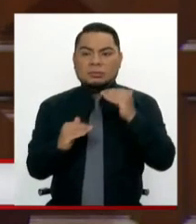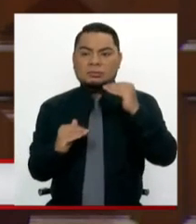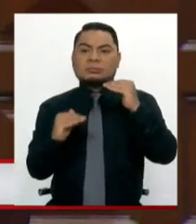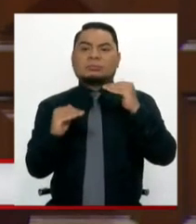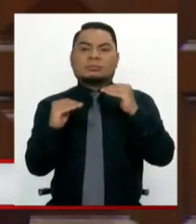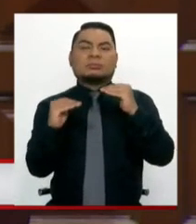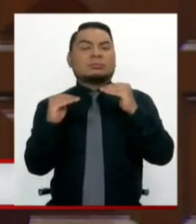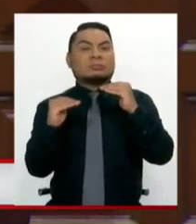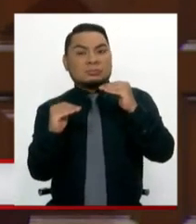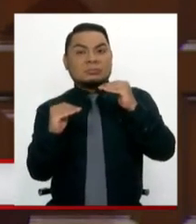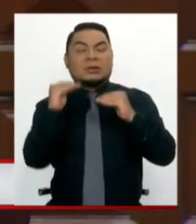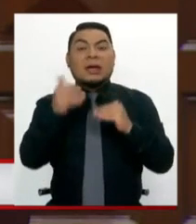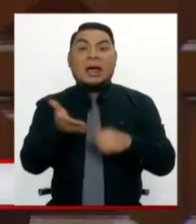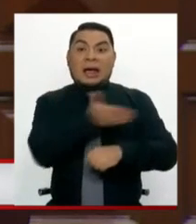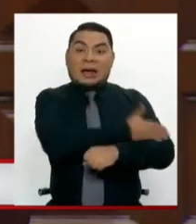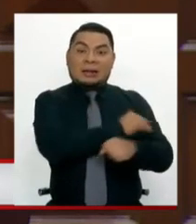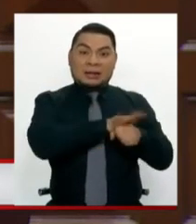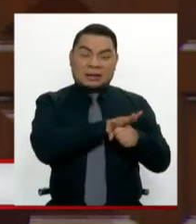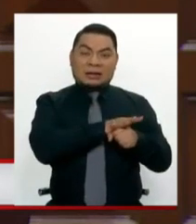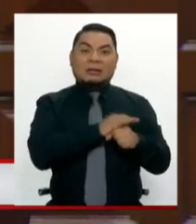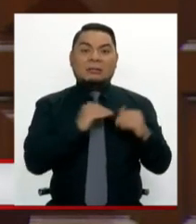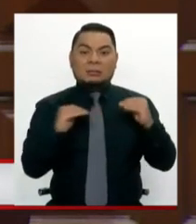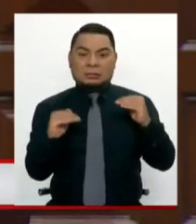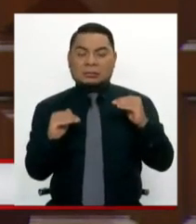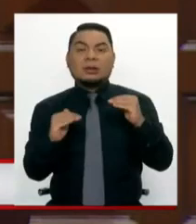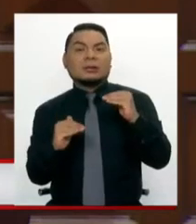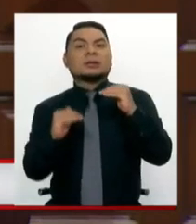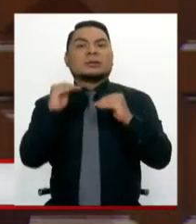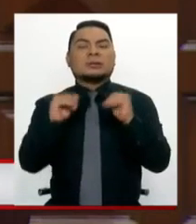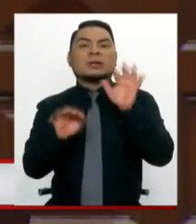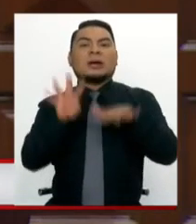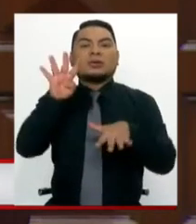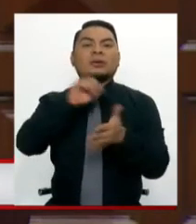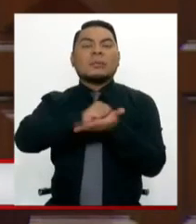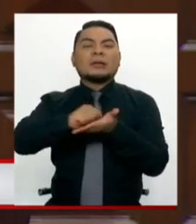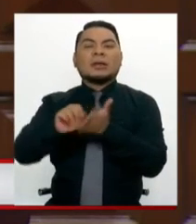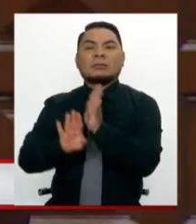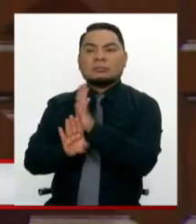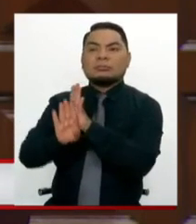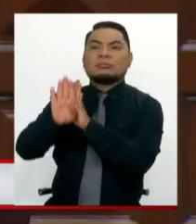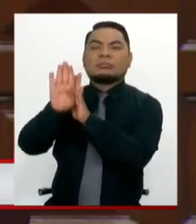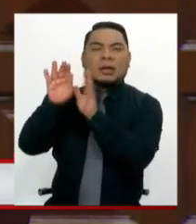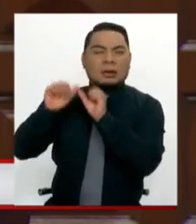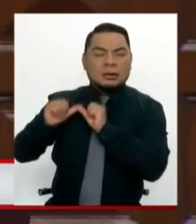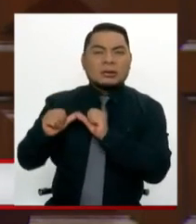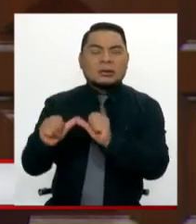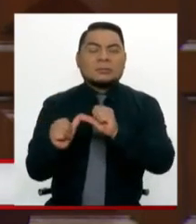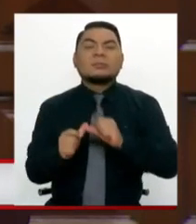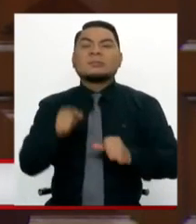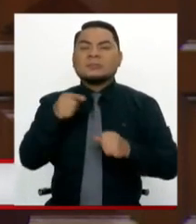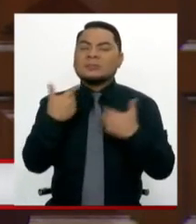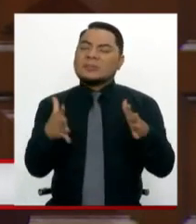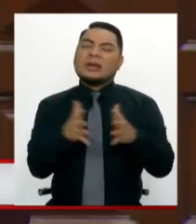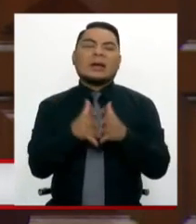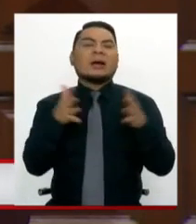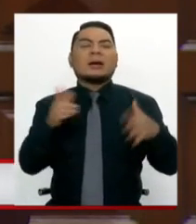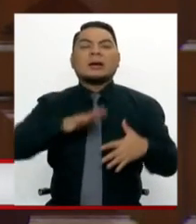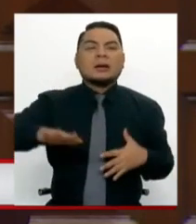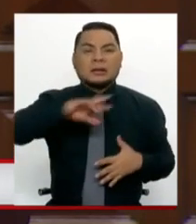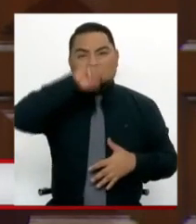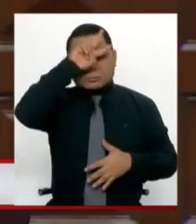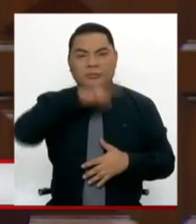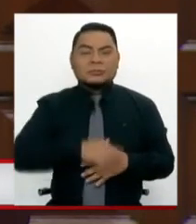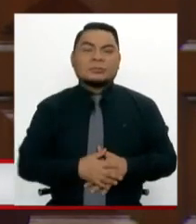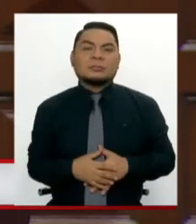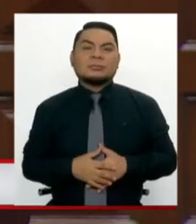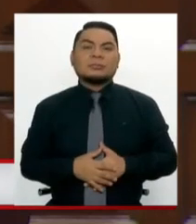ya los niveles prepandemia y se acumula 14 meses de crecimiento consecutivo y ha sido generalizado a nivel